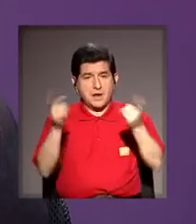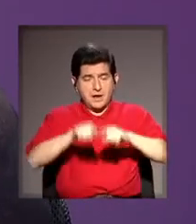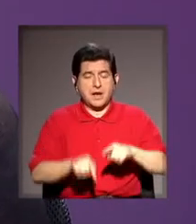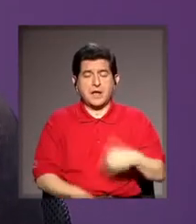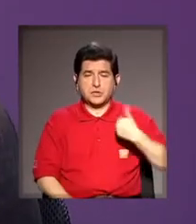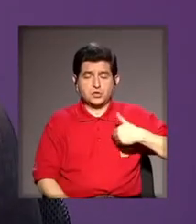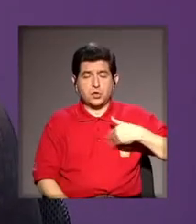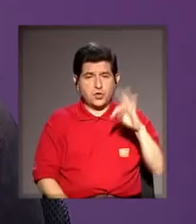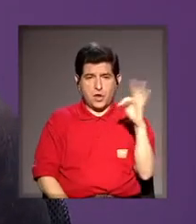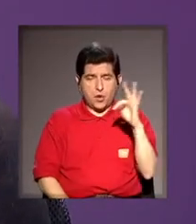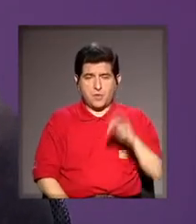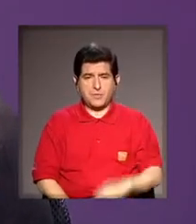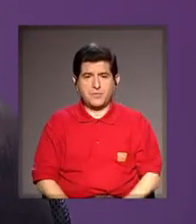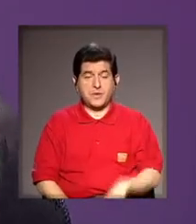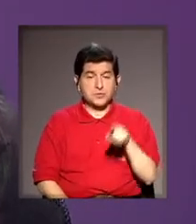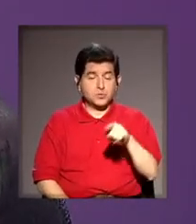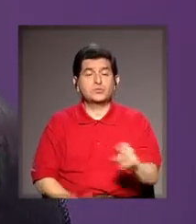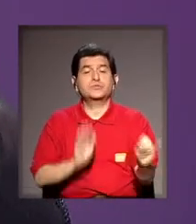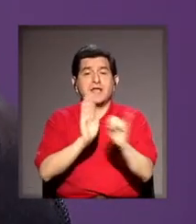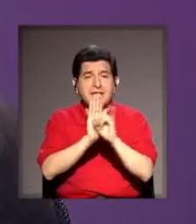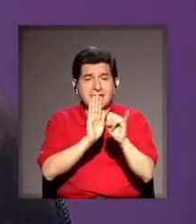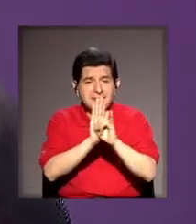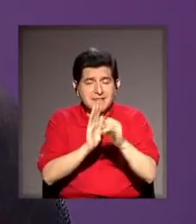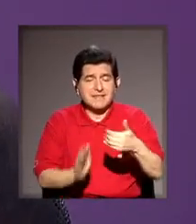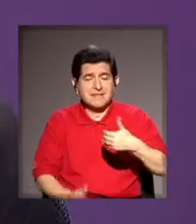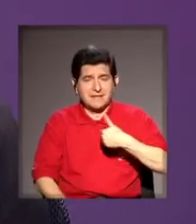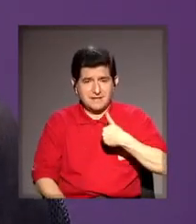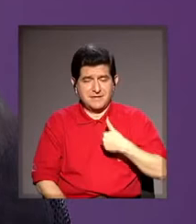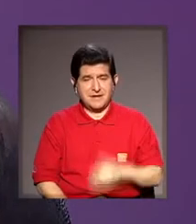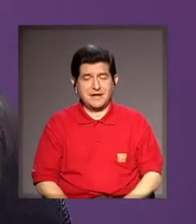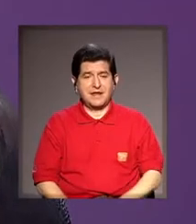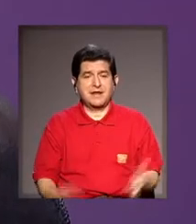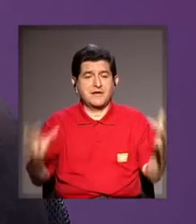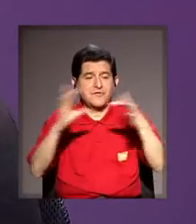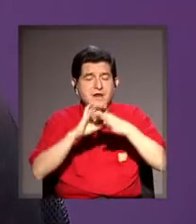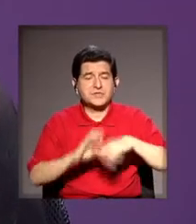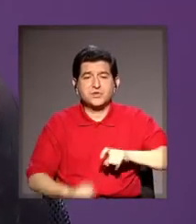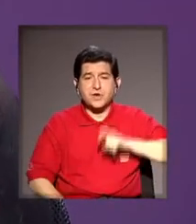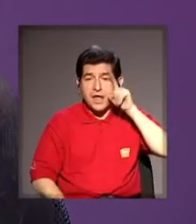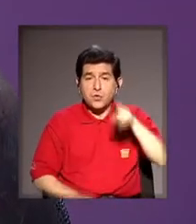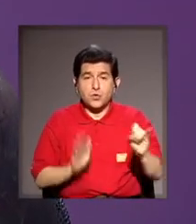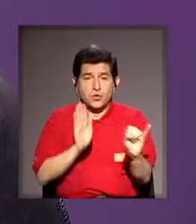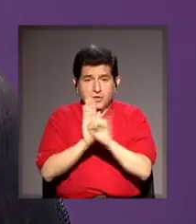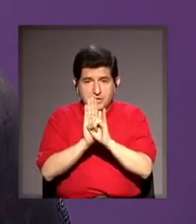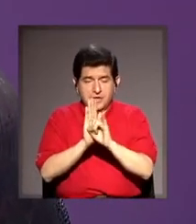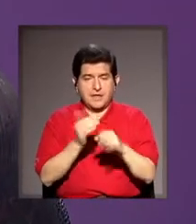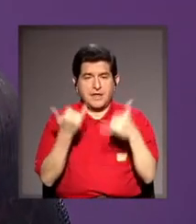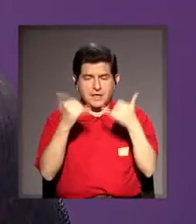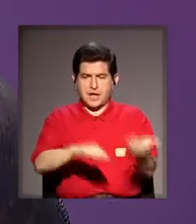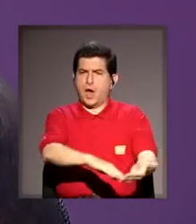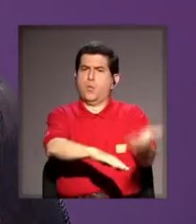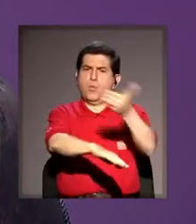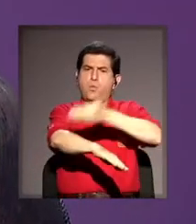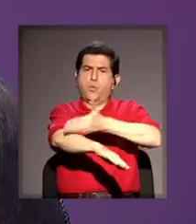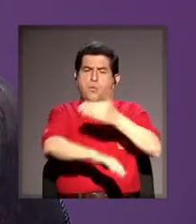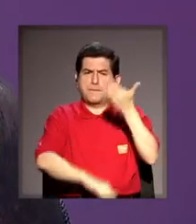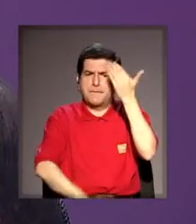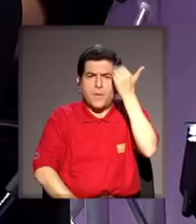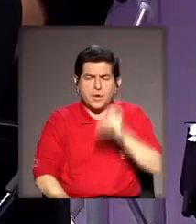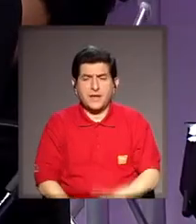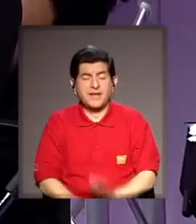trans nada más que digan un nombre con el que vos te identificas un nombre que pertenezca al género con el que vos científicas ya es un enorme avance porque